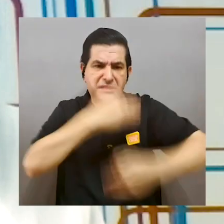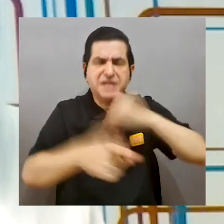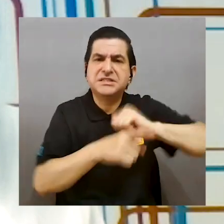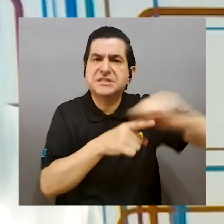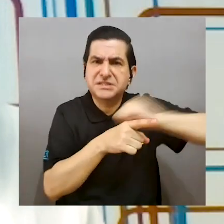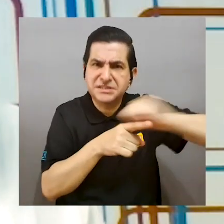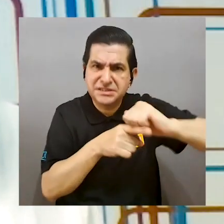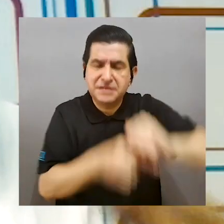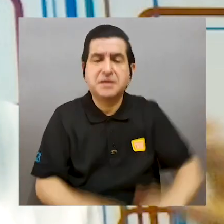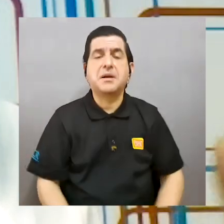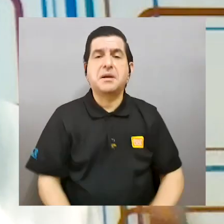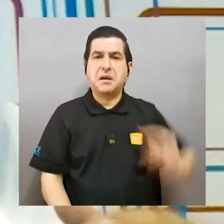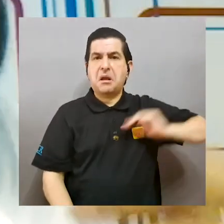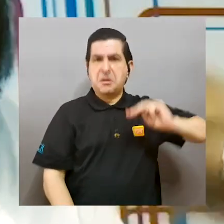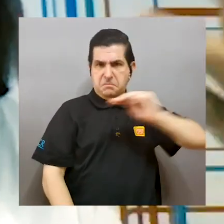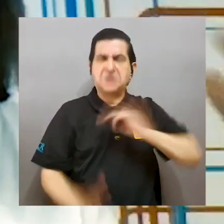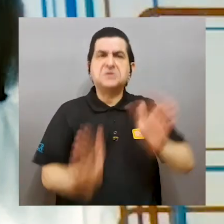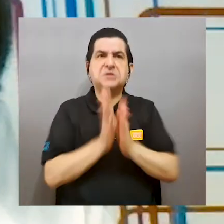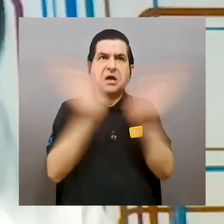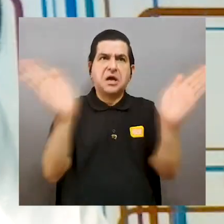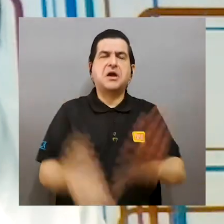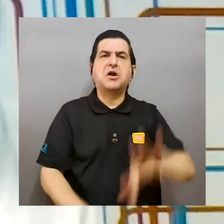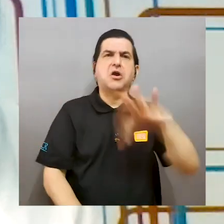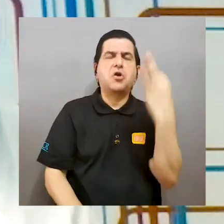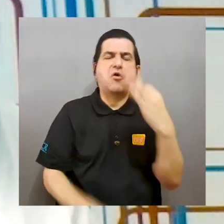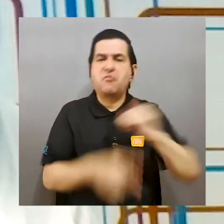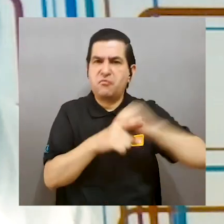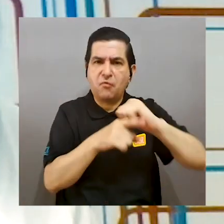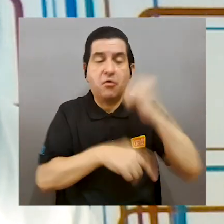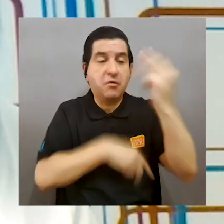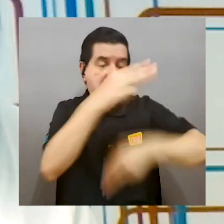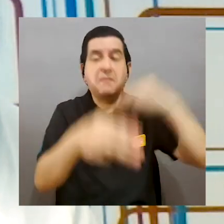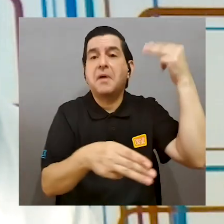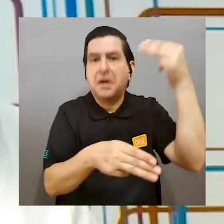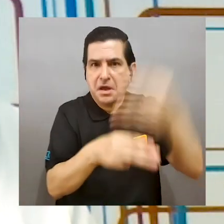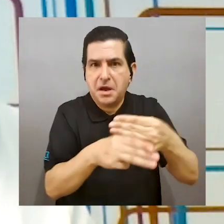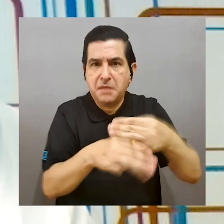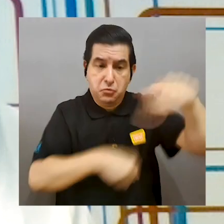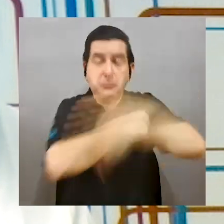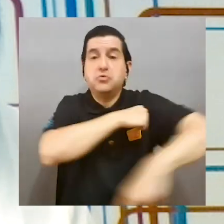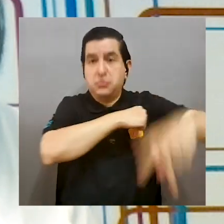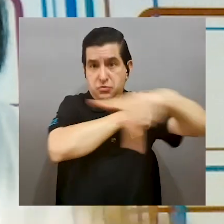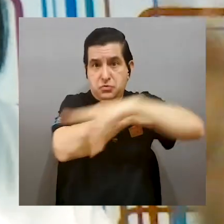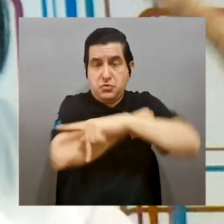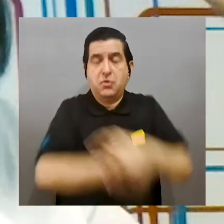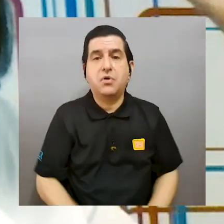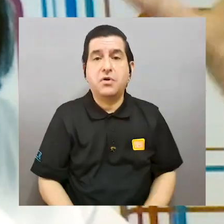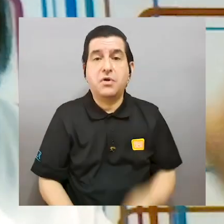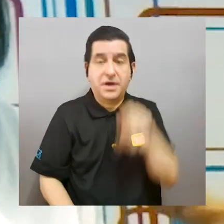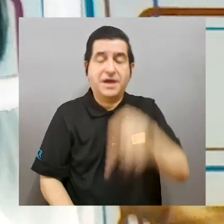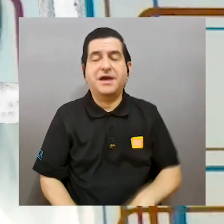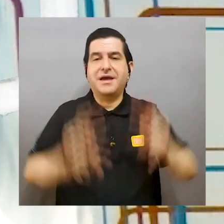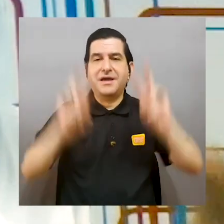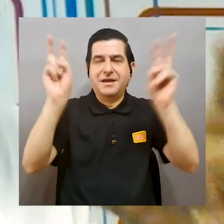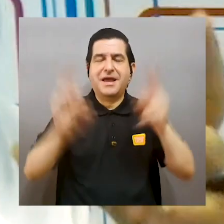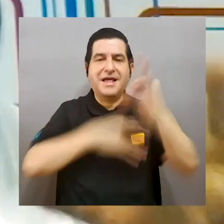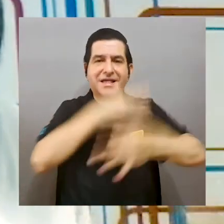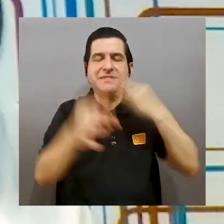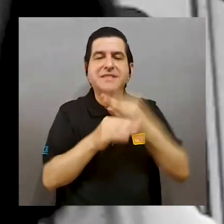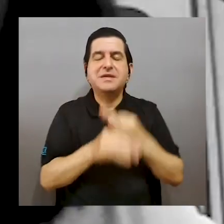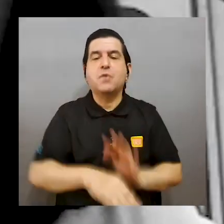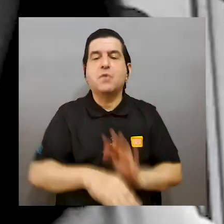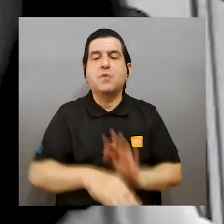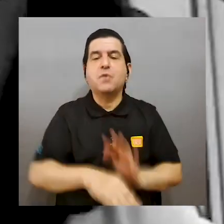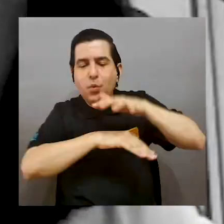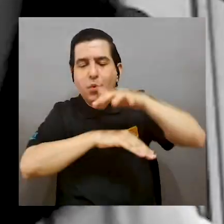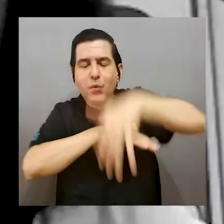los procesos de capacitación en el ministerio, bueno, en general la forma de capacitar en el mundo y en el país era la cascada. Después nos dimos cuenta